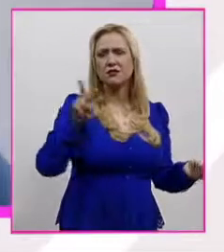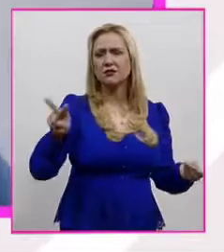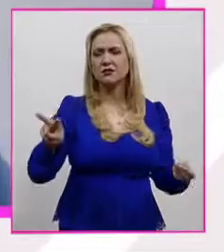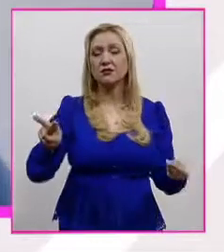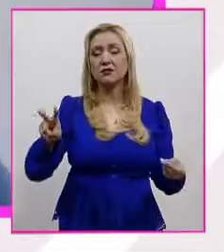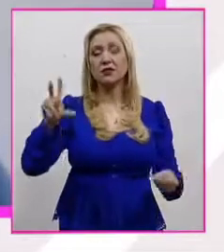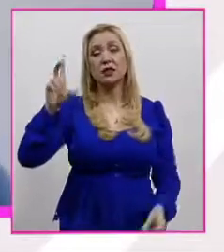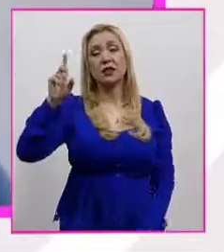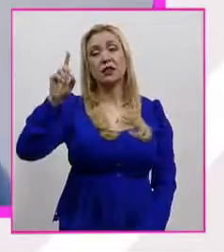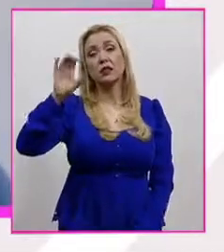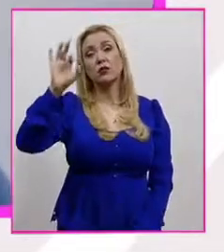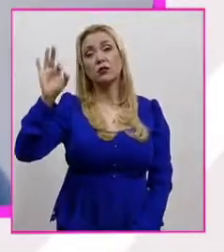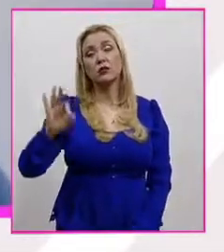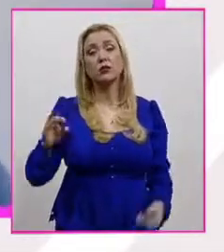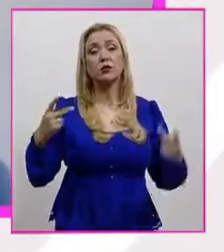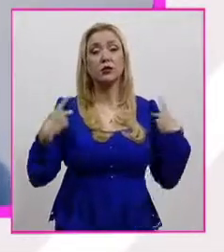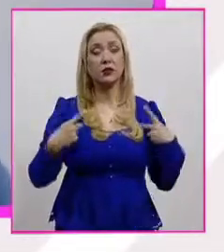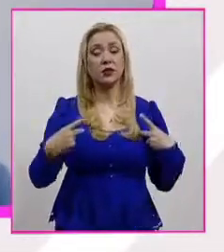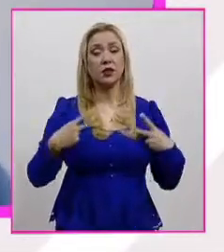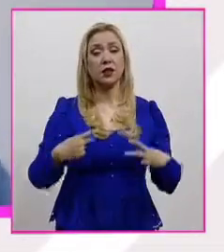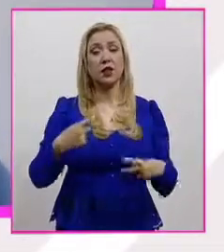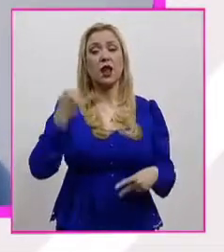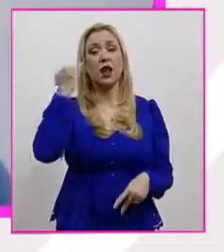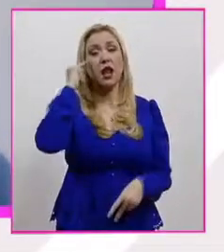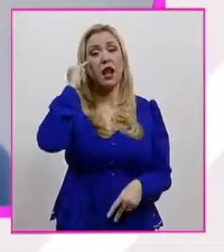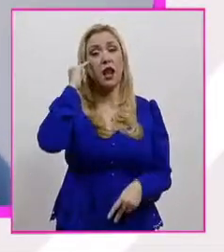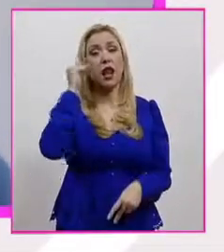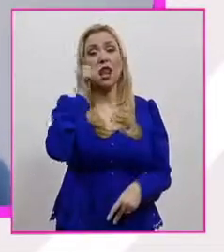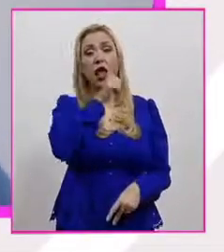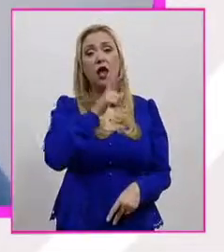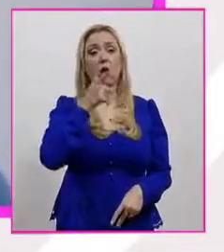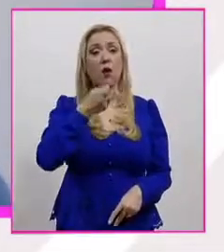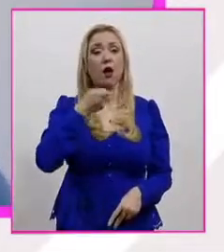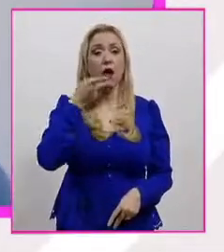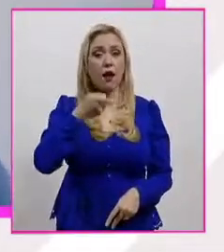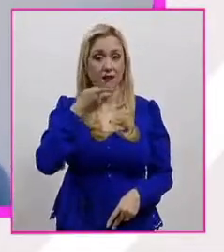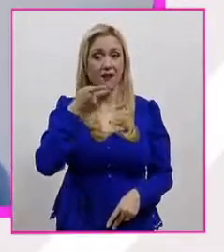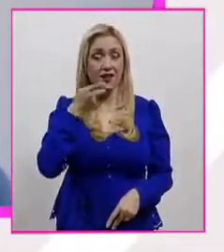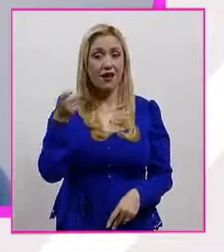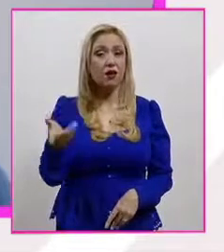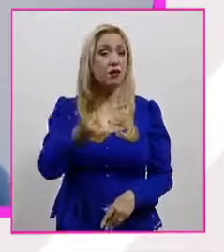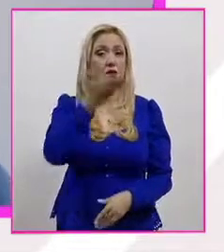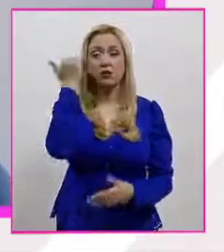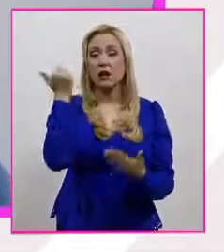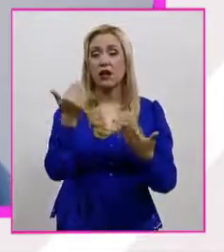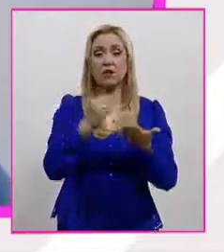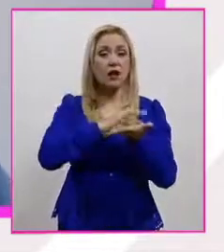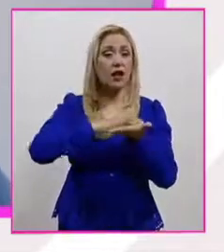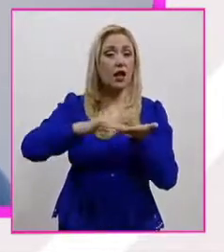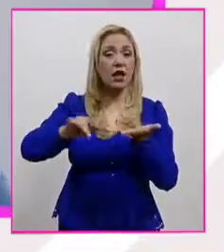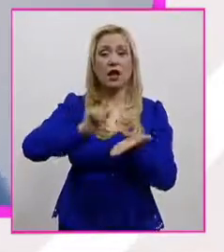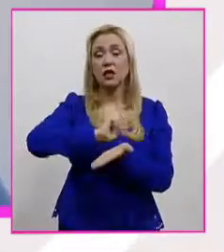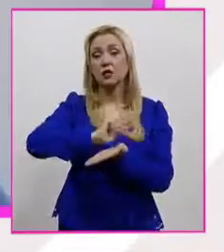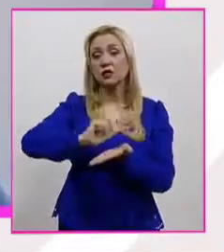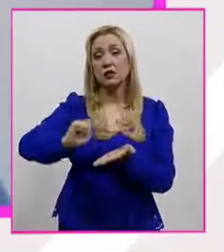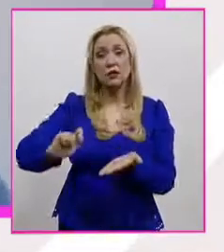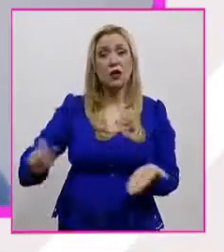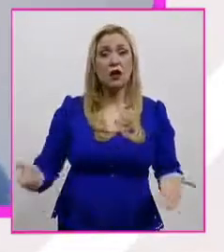del 30% de la población que habla lengua indígena no sabe leer y escribir, ¿no? Alrededor del 30% de la población no sabe leer y